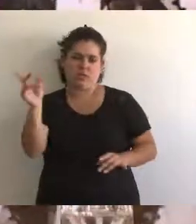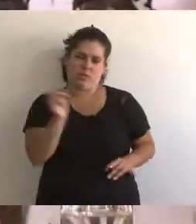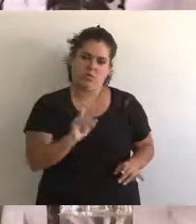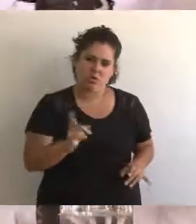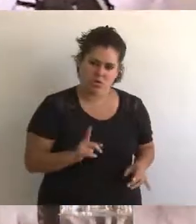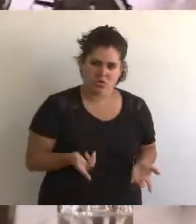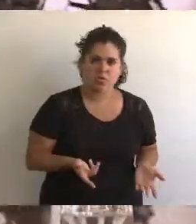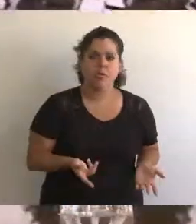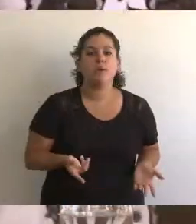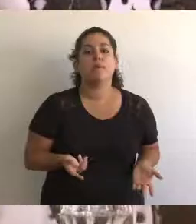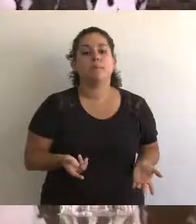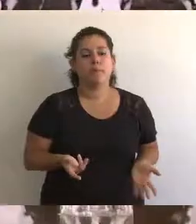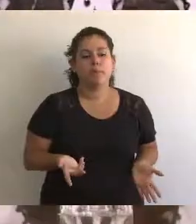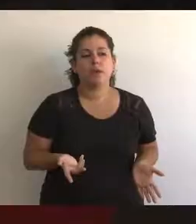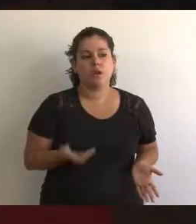la Constitución.